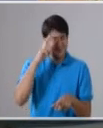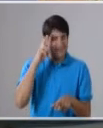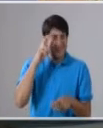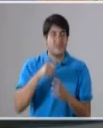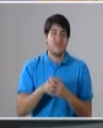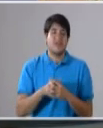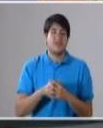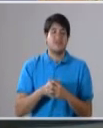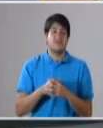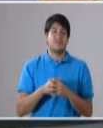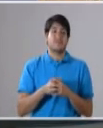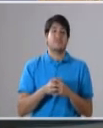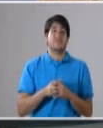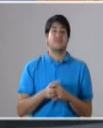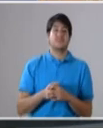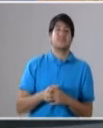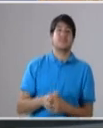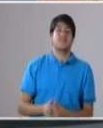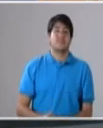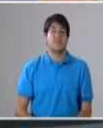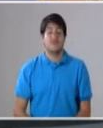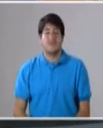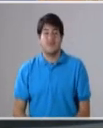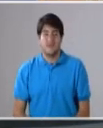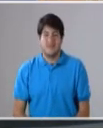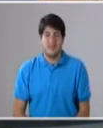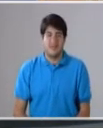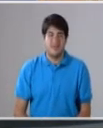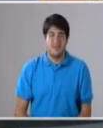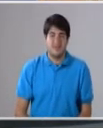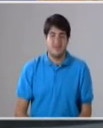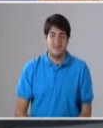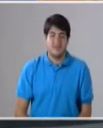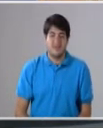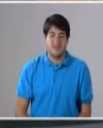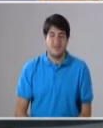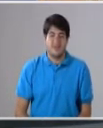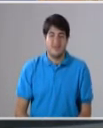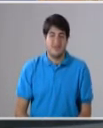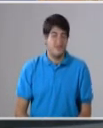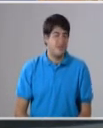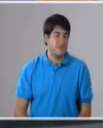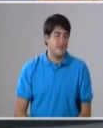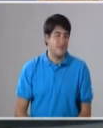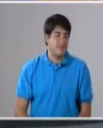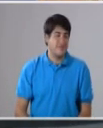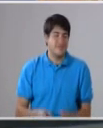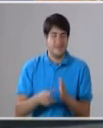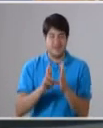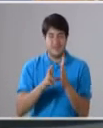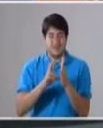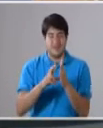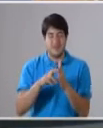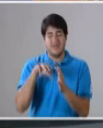hermano. Se lo voy a repetir, hermano. Por eso le decía, imagínense, si esos hermanos son bien